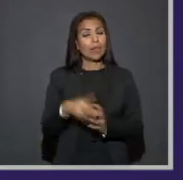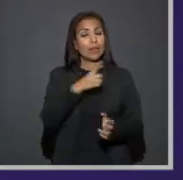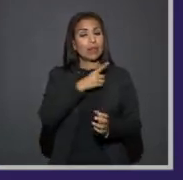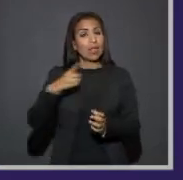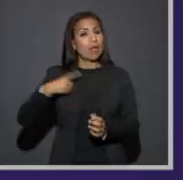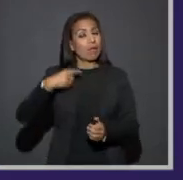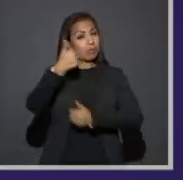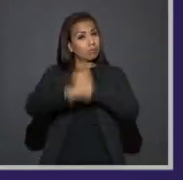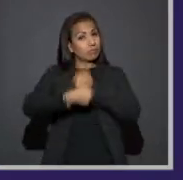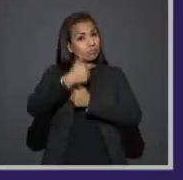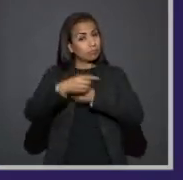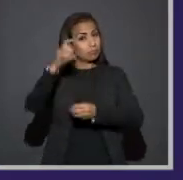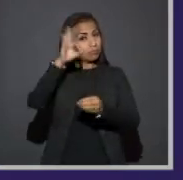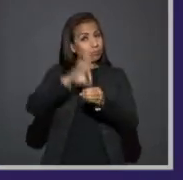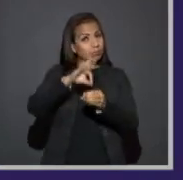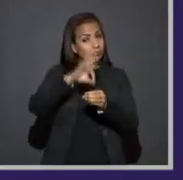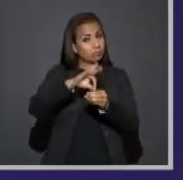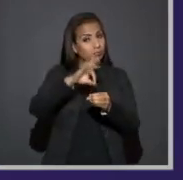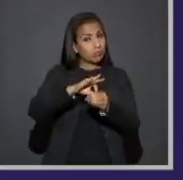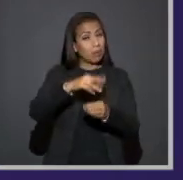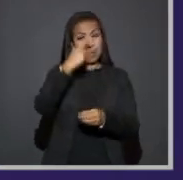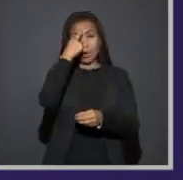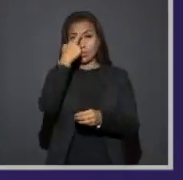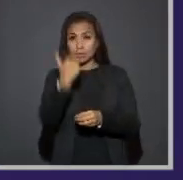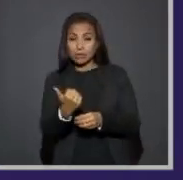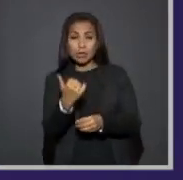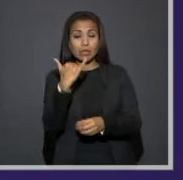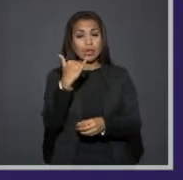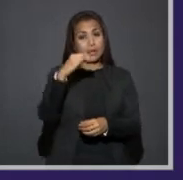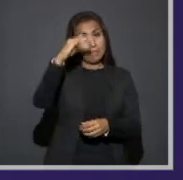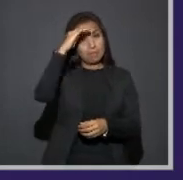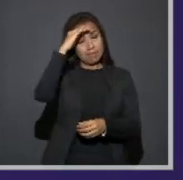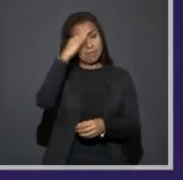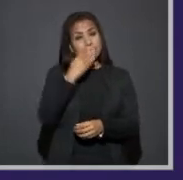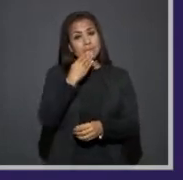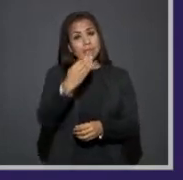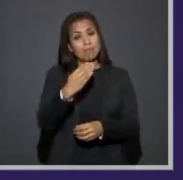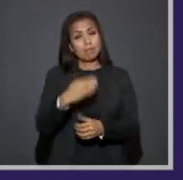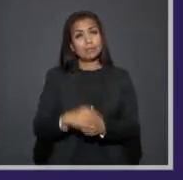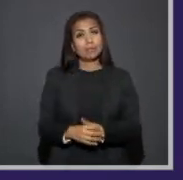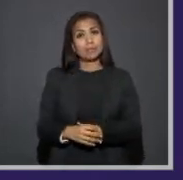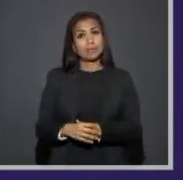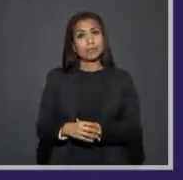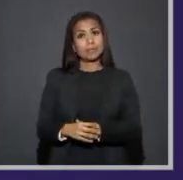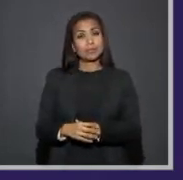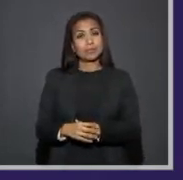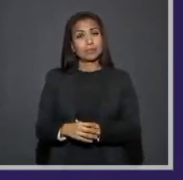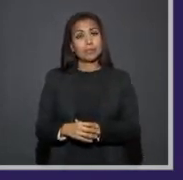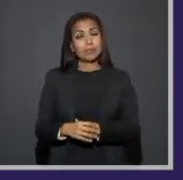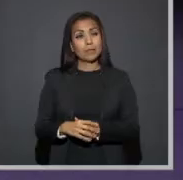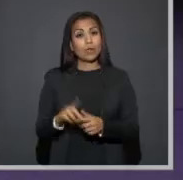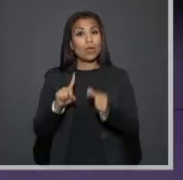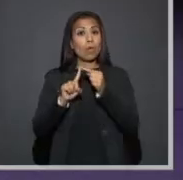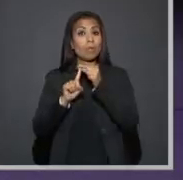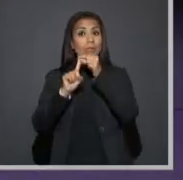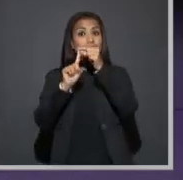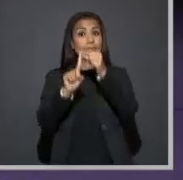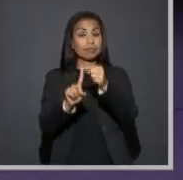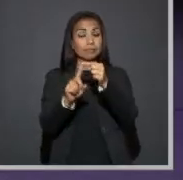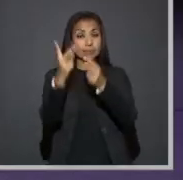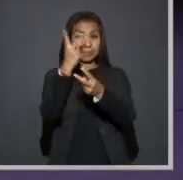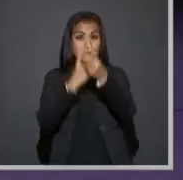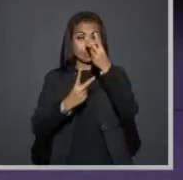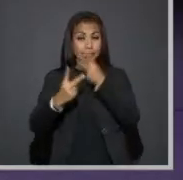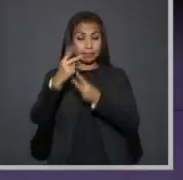participación democrática mediante el voto razonado. Su presencia y todo este evento es producto de